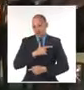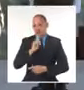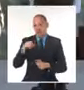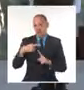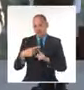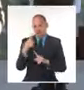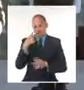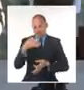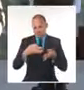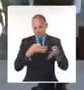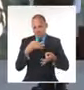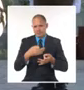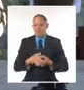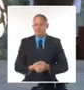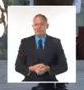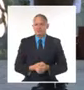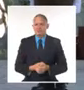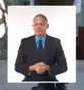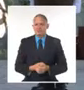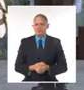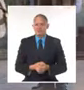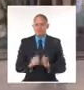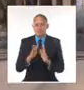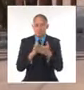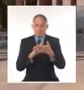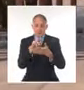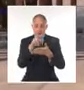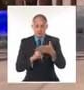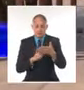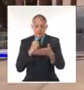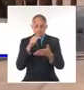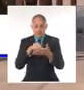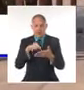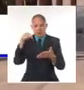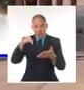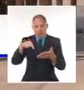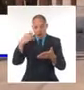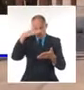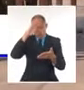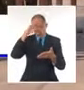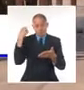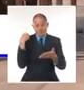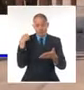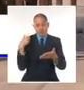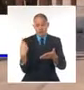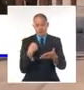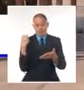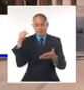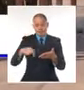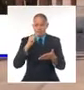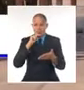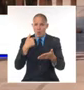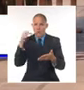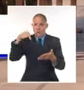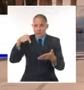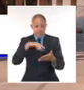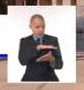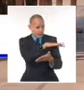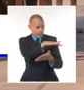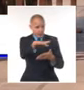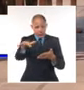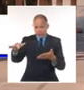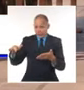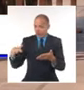combatientes. La patria nos convoca nuevamente al tributo desde este enaltecedor espacio de la geografía